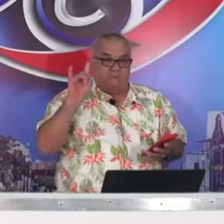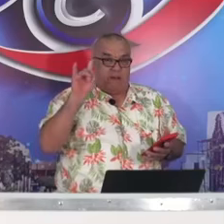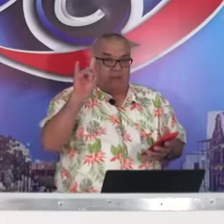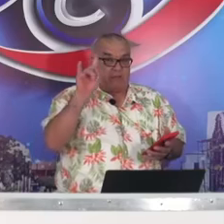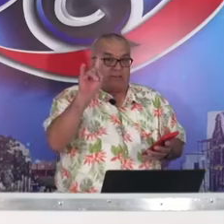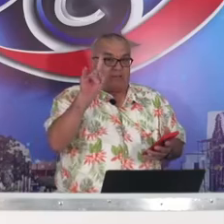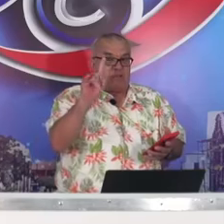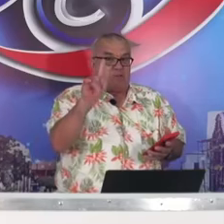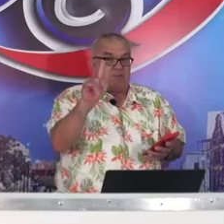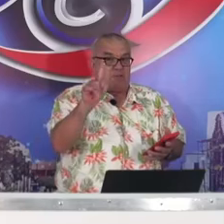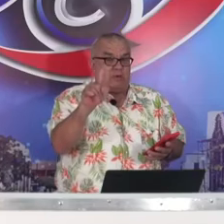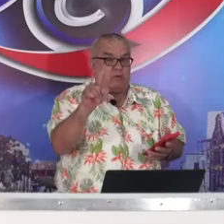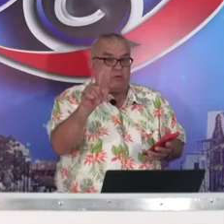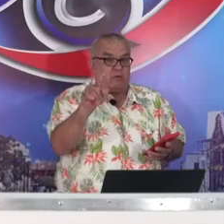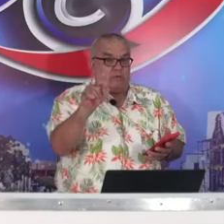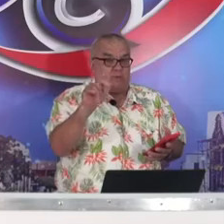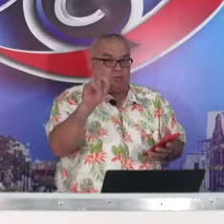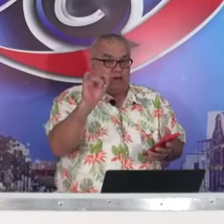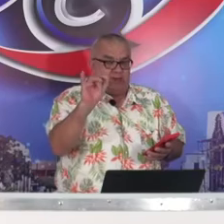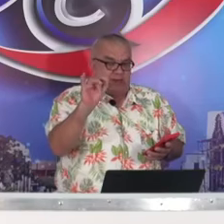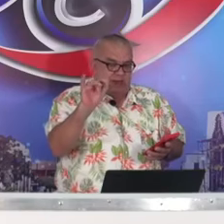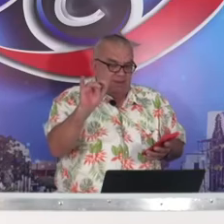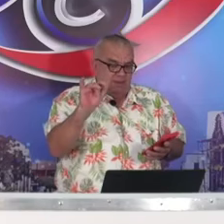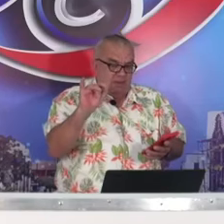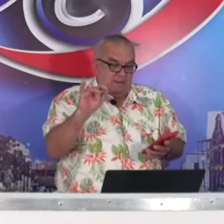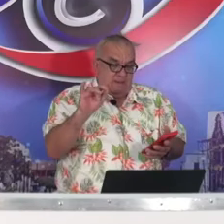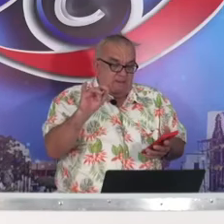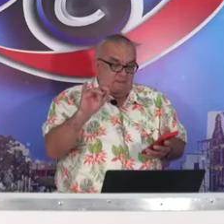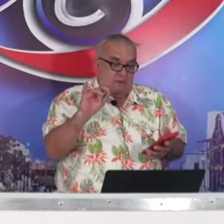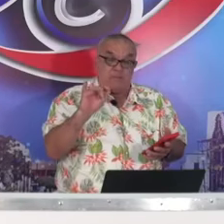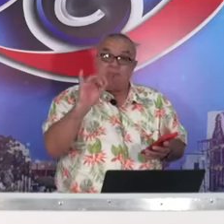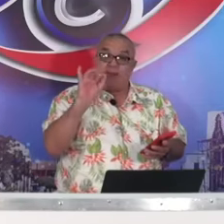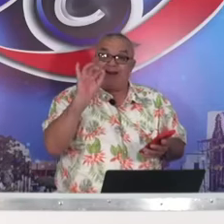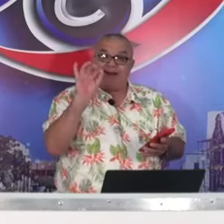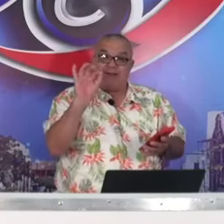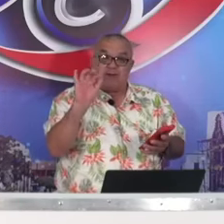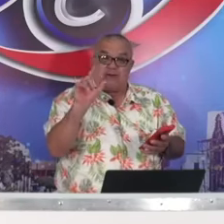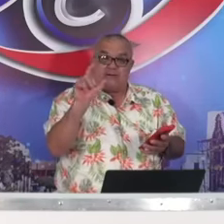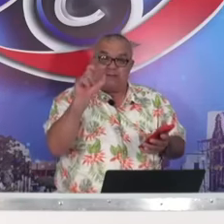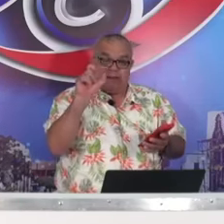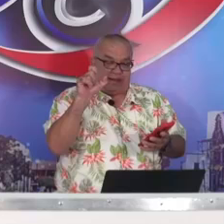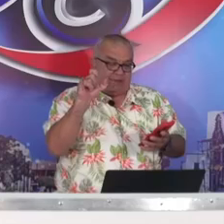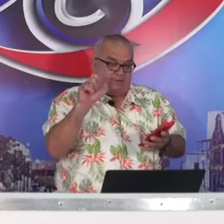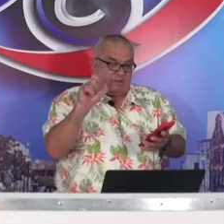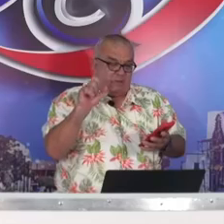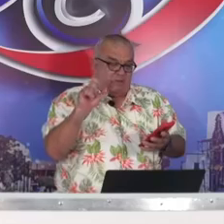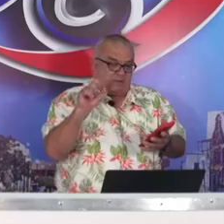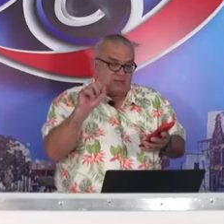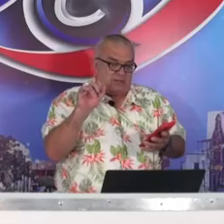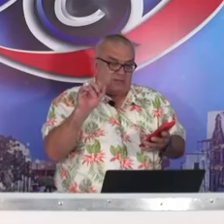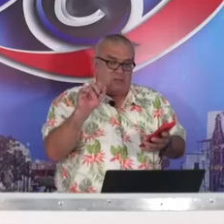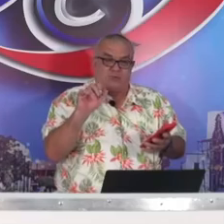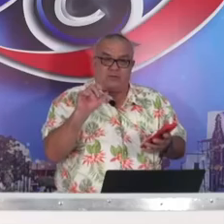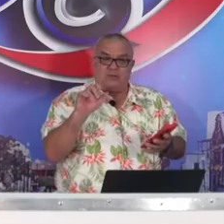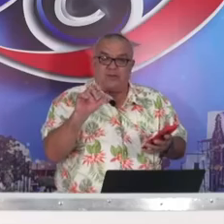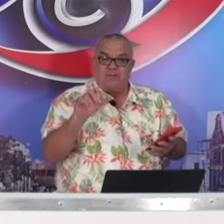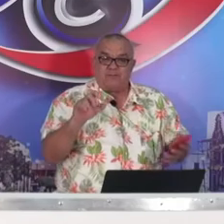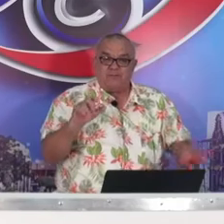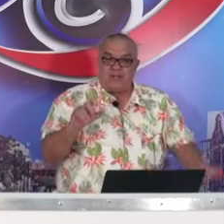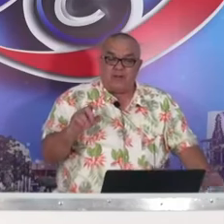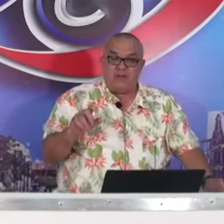cateo. Vamos a pasar este primer video original, pero luego me llama la atención en este video de 30